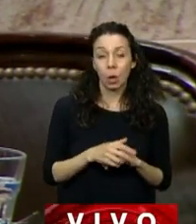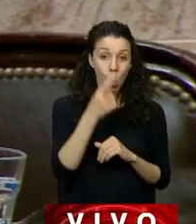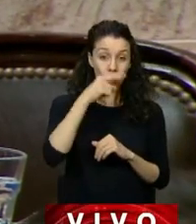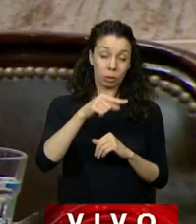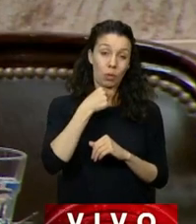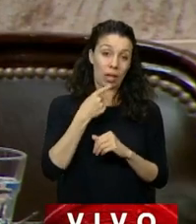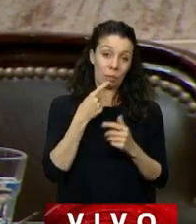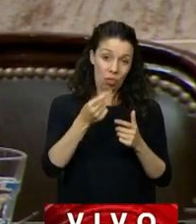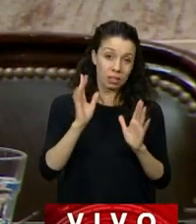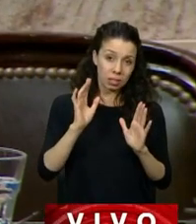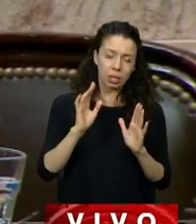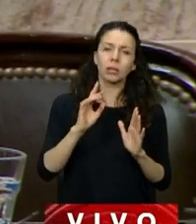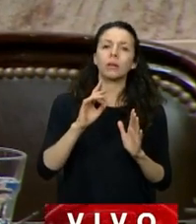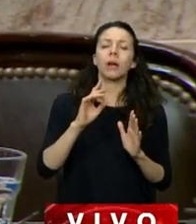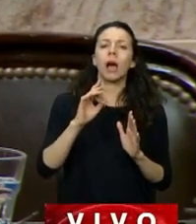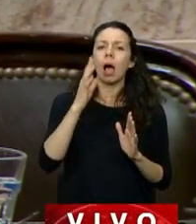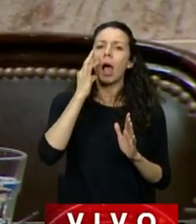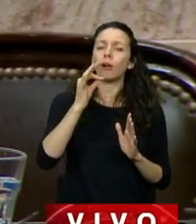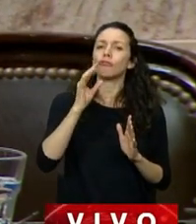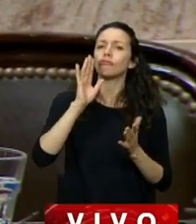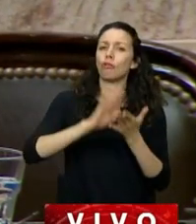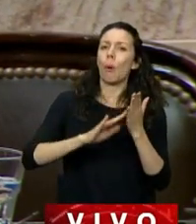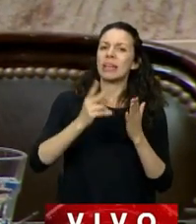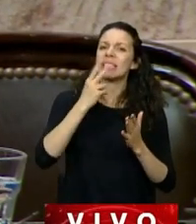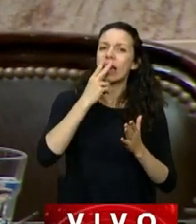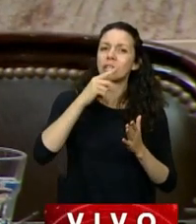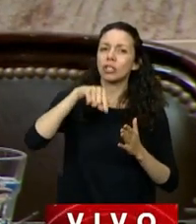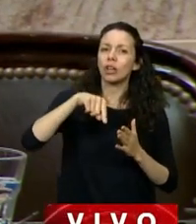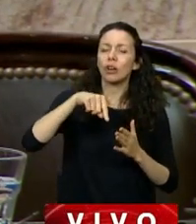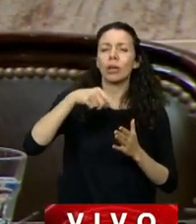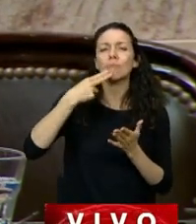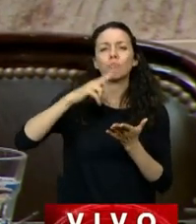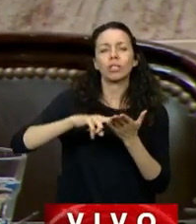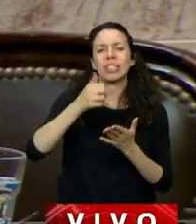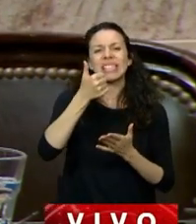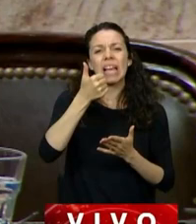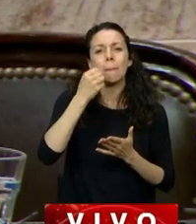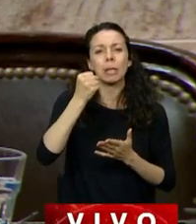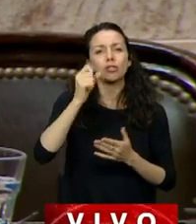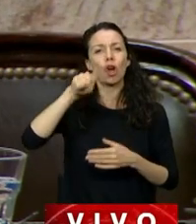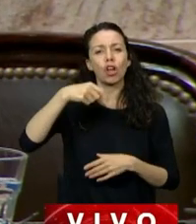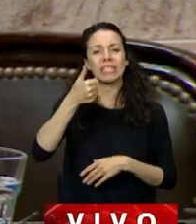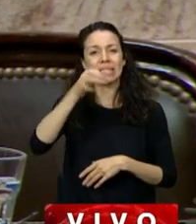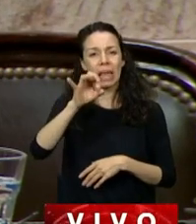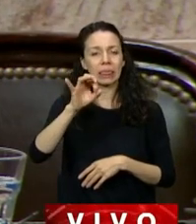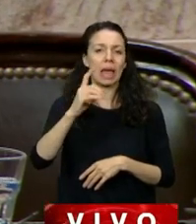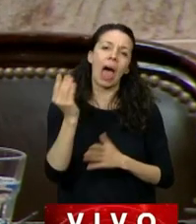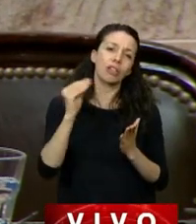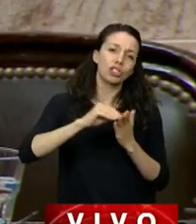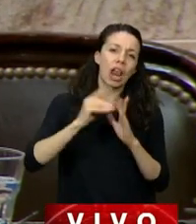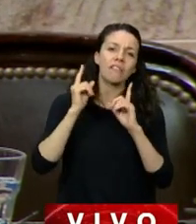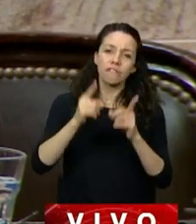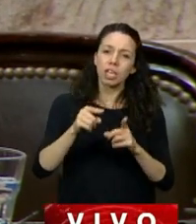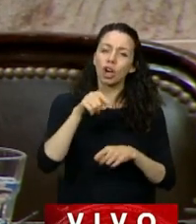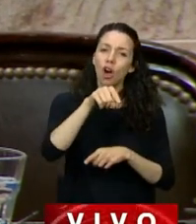un adicional fijo que tiene El cigarrillo hoy de 6 pesos con 60 ese adicional pico también agregar